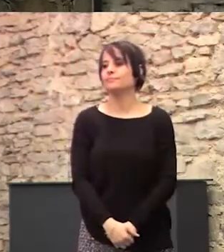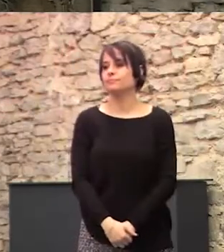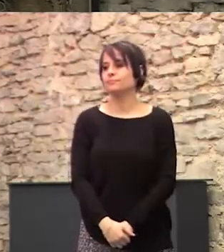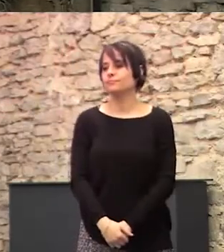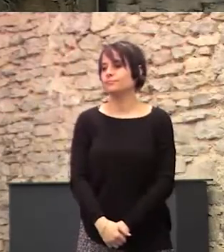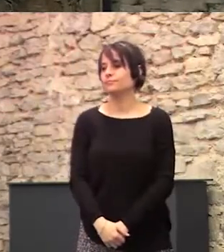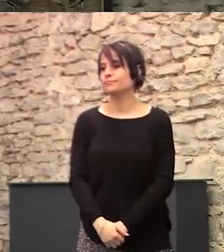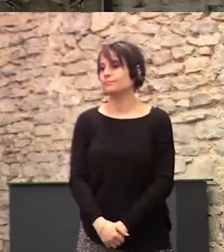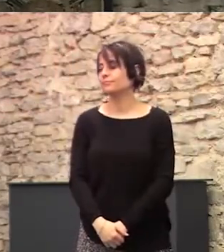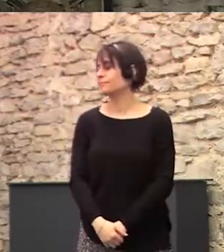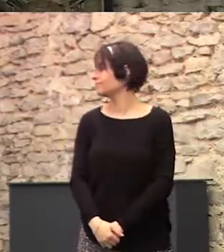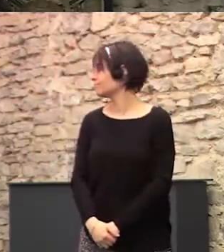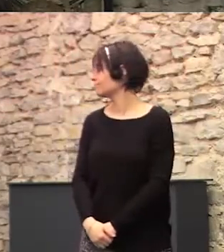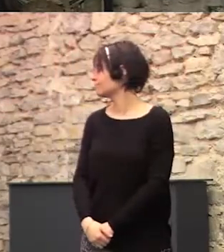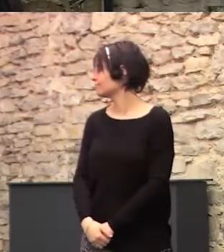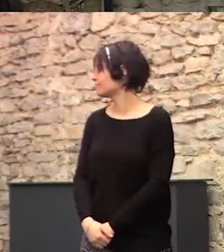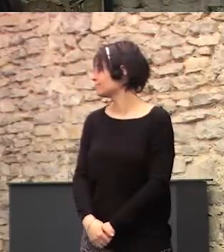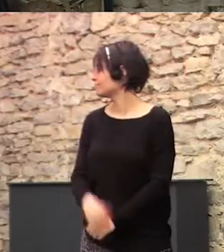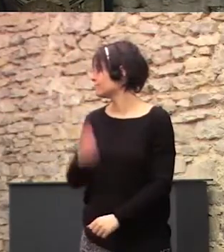Eskerrik asko, Maya.